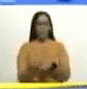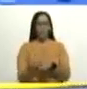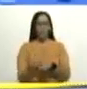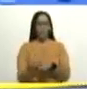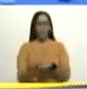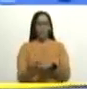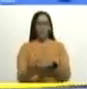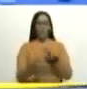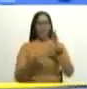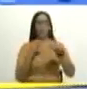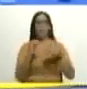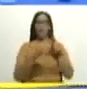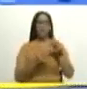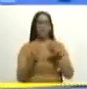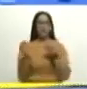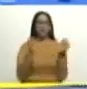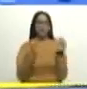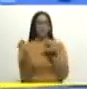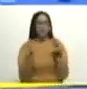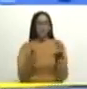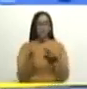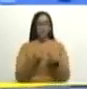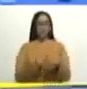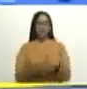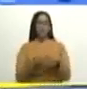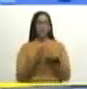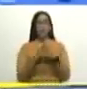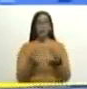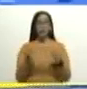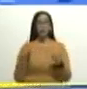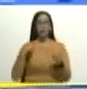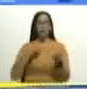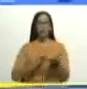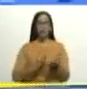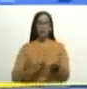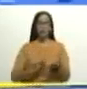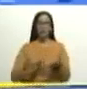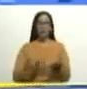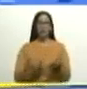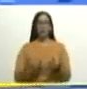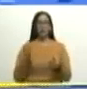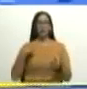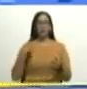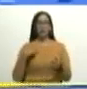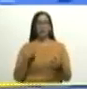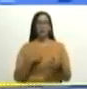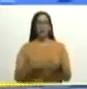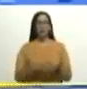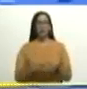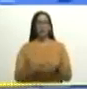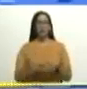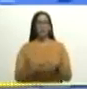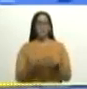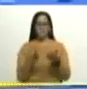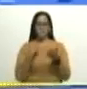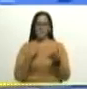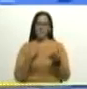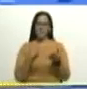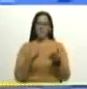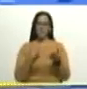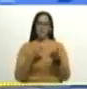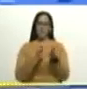las conversaciones, las discusiones. Todo eso yo lo tengo anotado. Yo tengo mis notas, mi